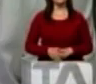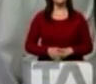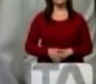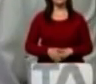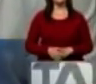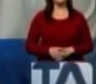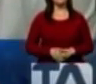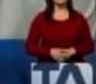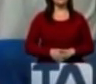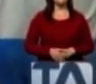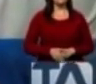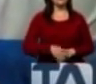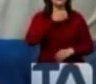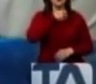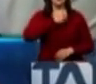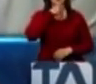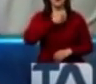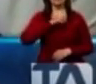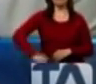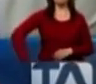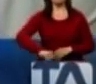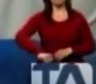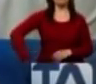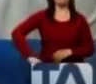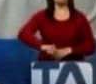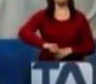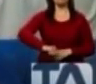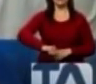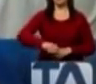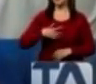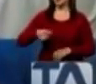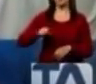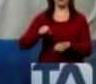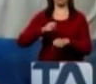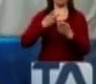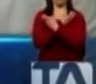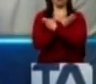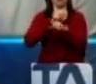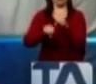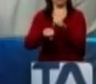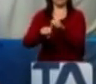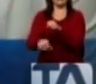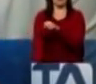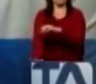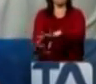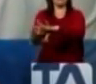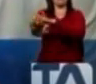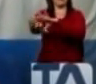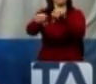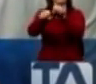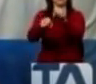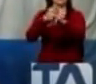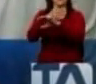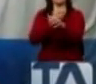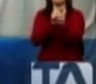Que salió con el abuelo y dijo que era un movimiento que había hecho, pero nada más, y salió fracturado el fémur. Pasado esto, ya se le sacó el